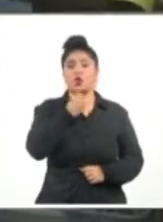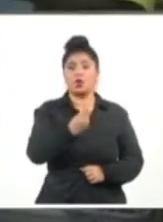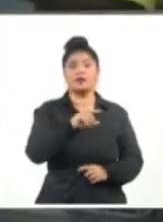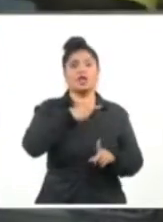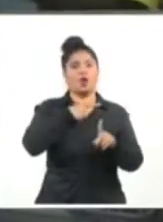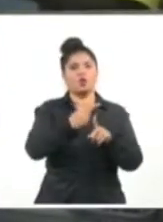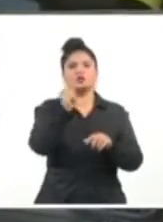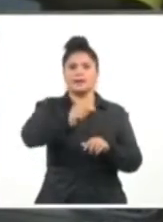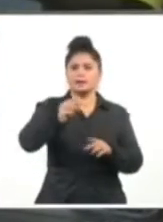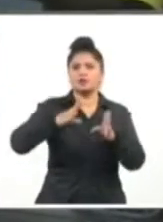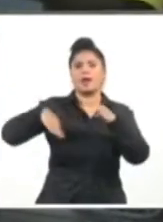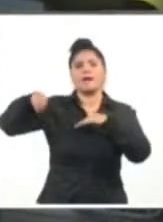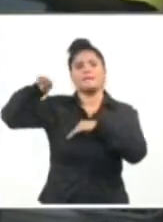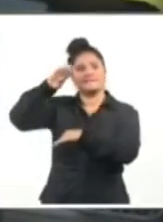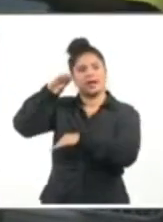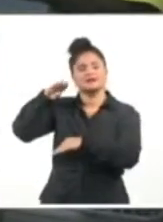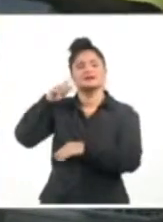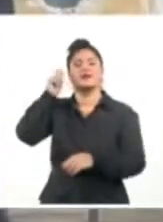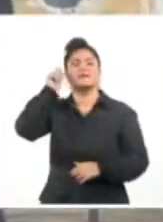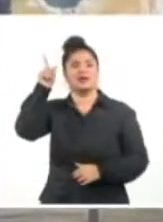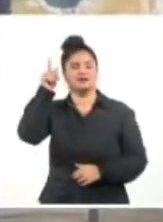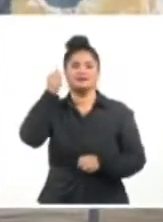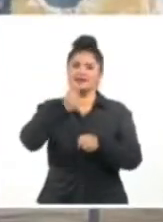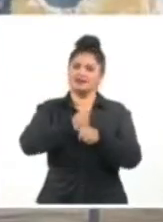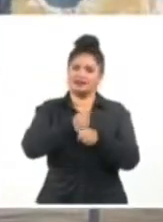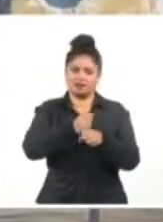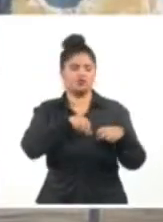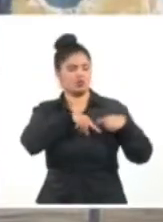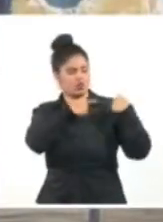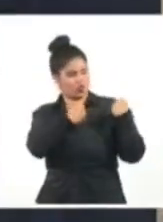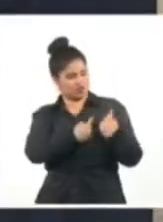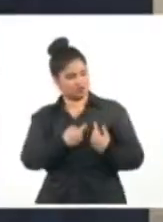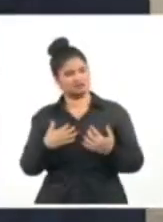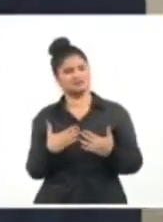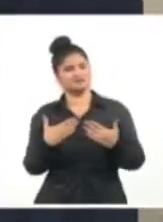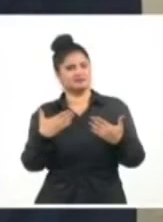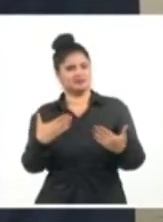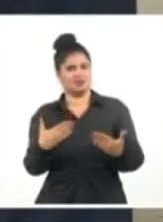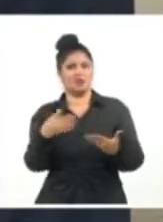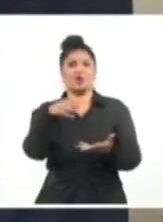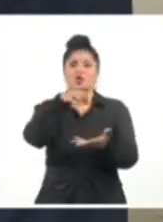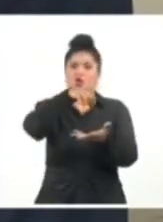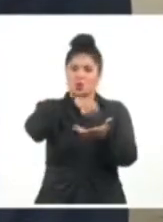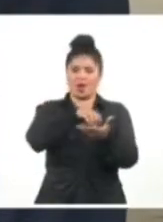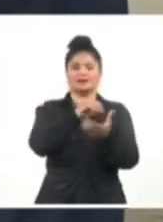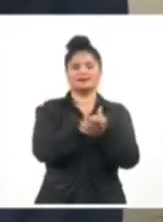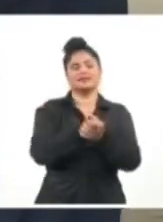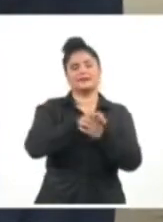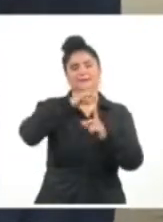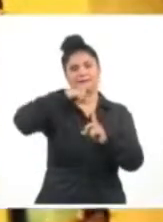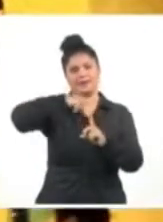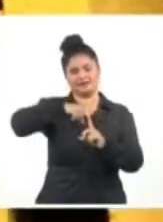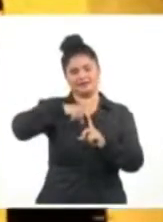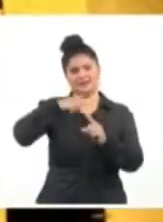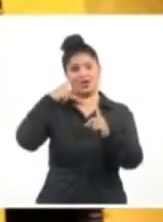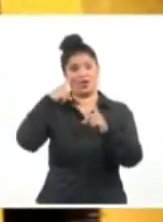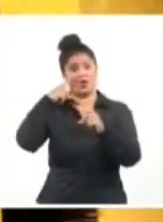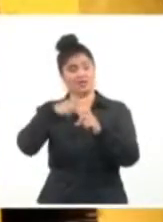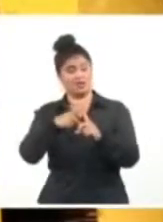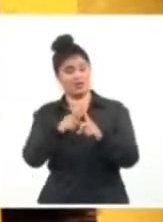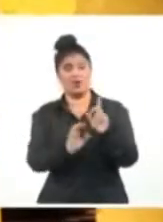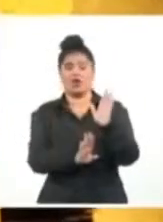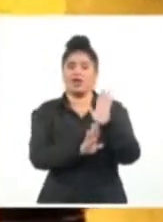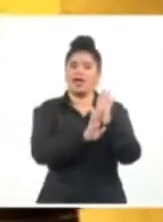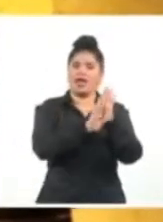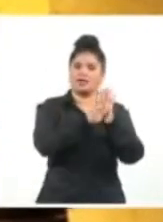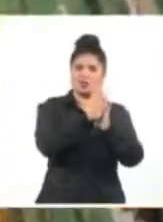experimentados ponen alma, corazón y vida en cada jornada de trabajo en la termoeléctrica Antonio Guiteras de Matanzas, con el propósito de contribuir